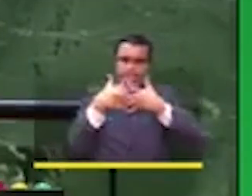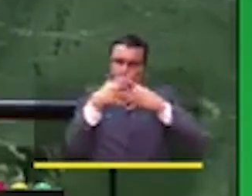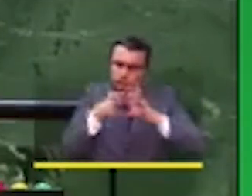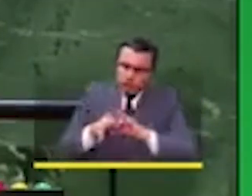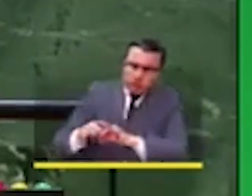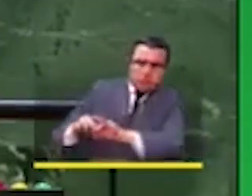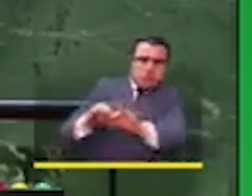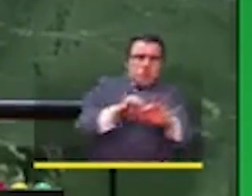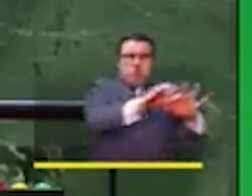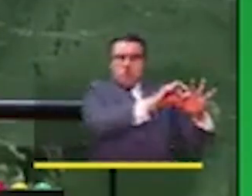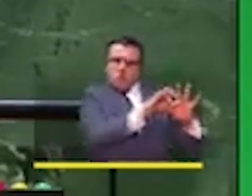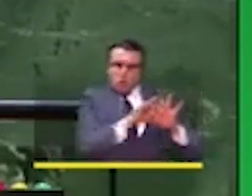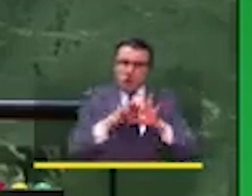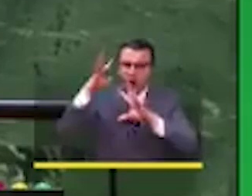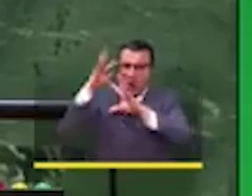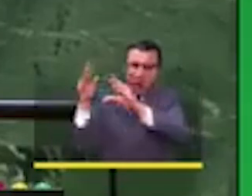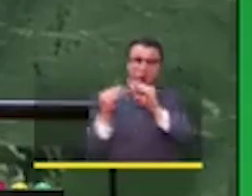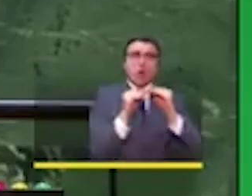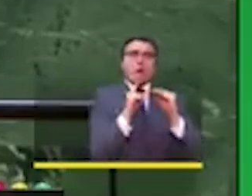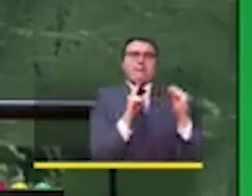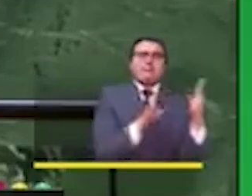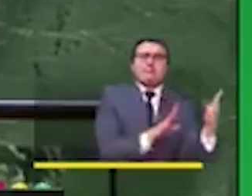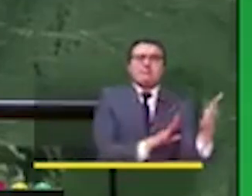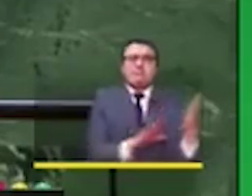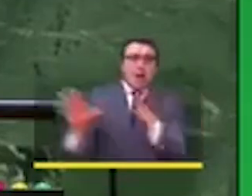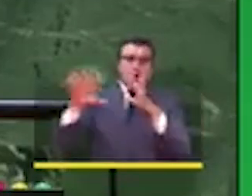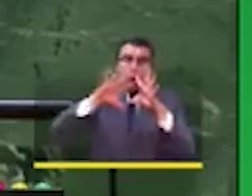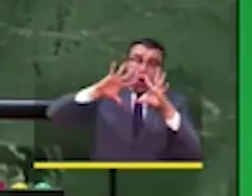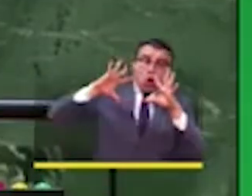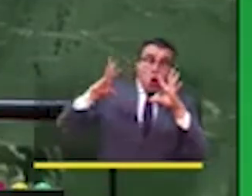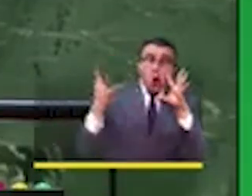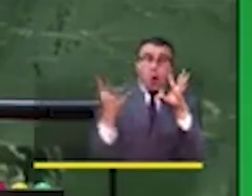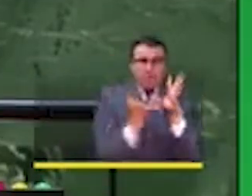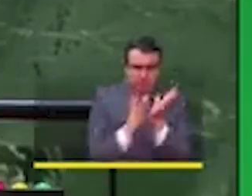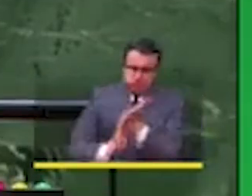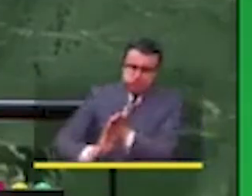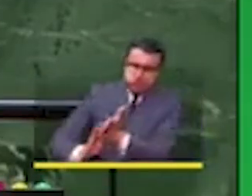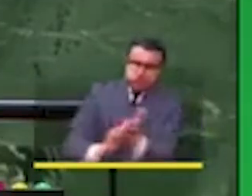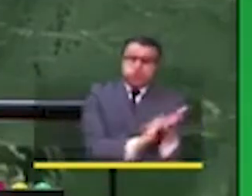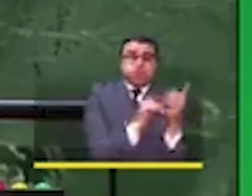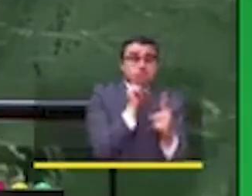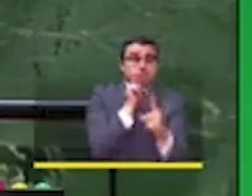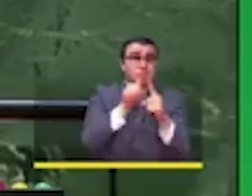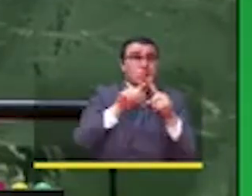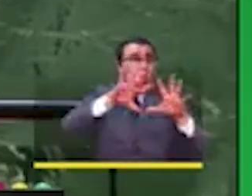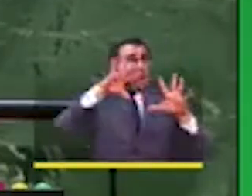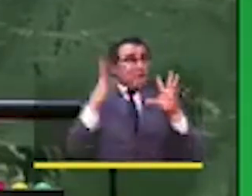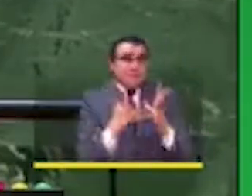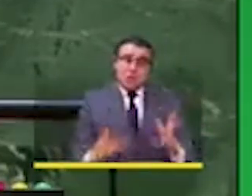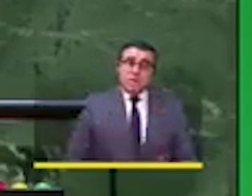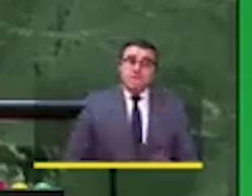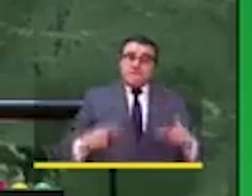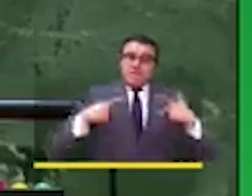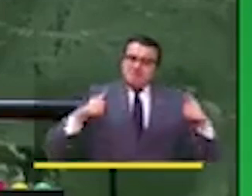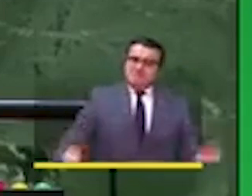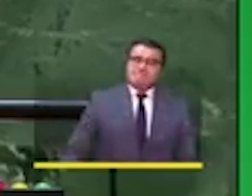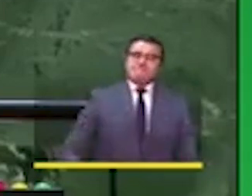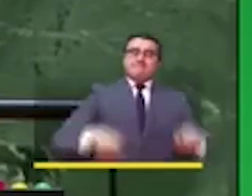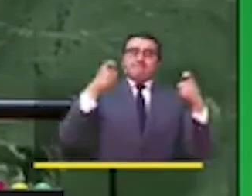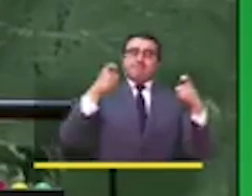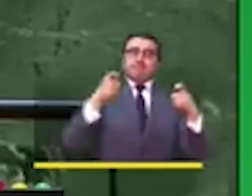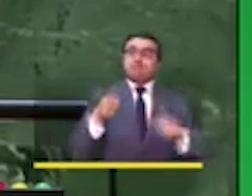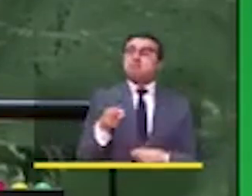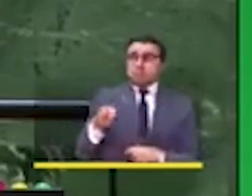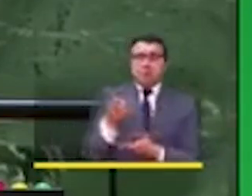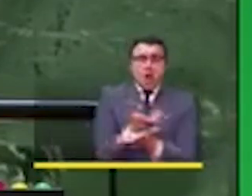gran plan Marshall de la revitalización del planeta. El mercado nos ayudará a algo, pero no se